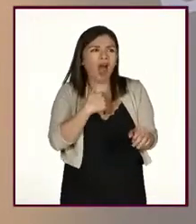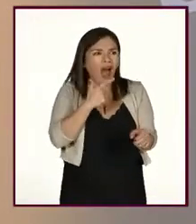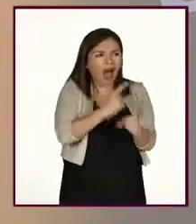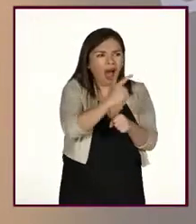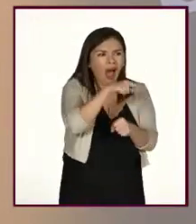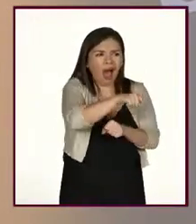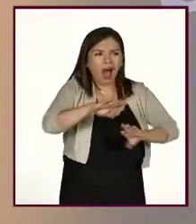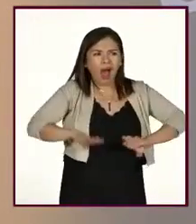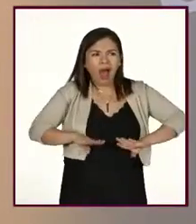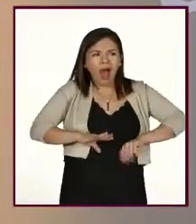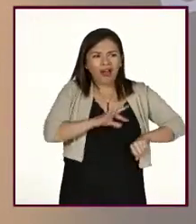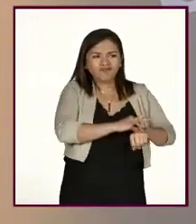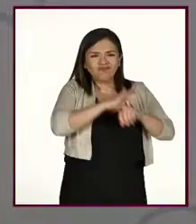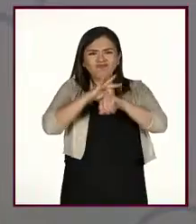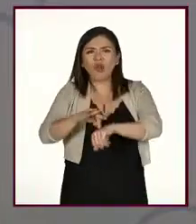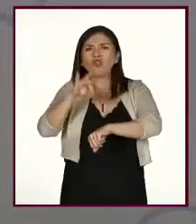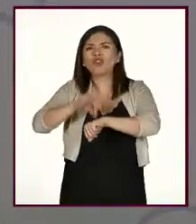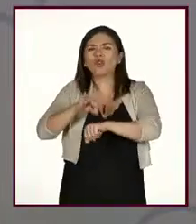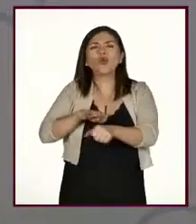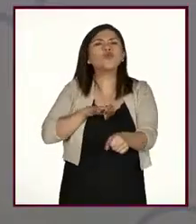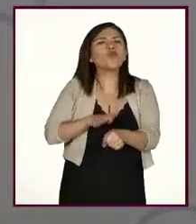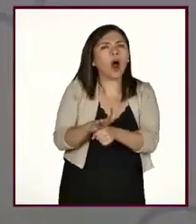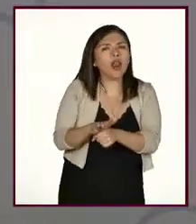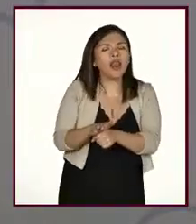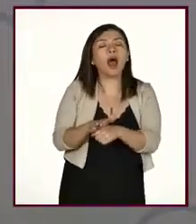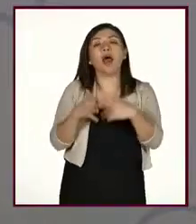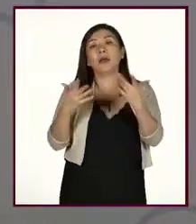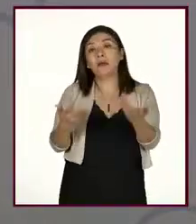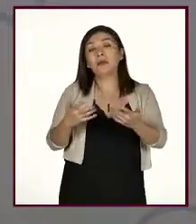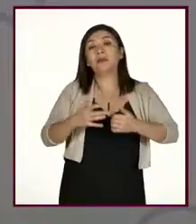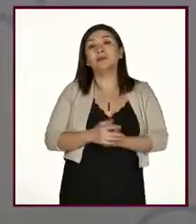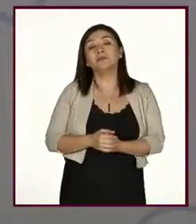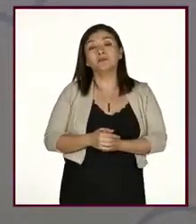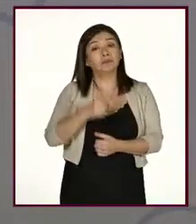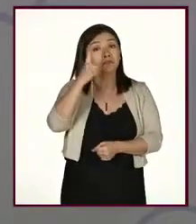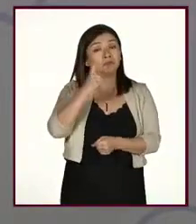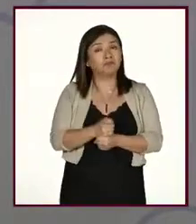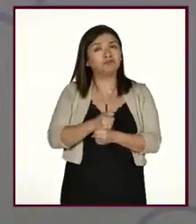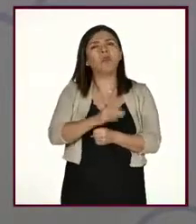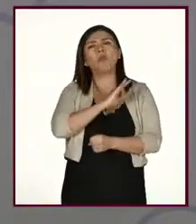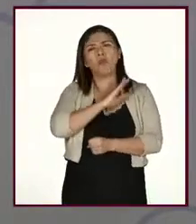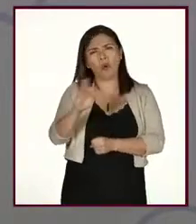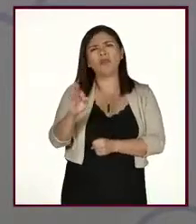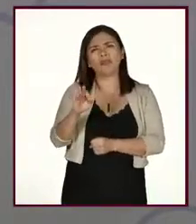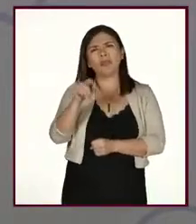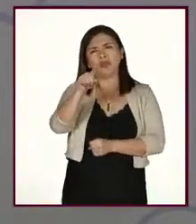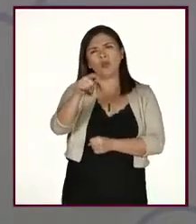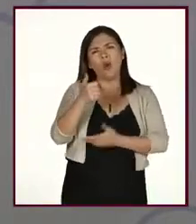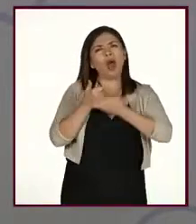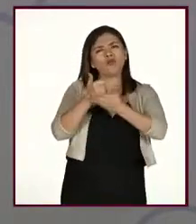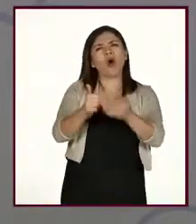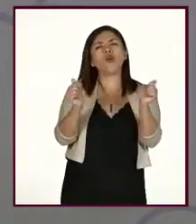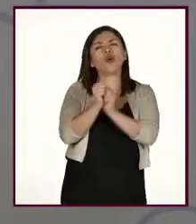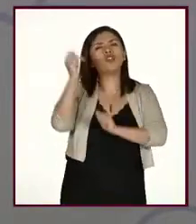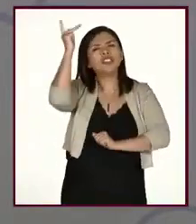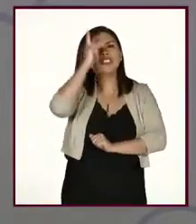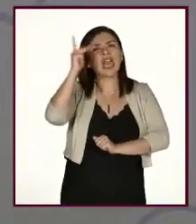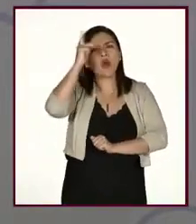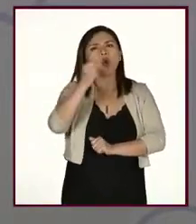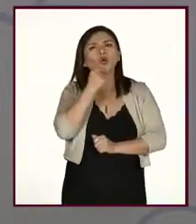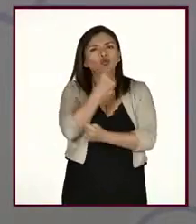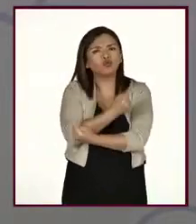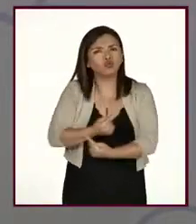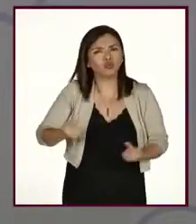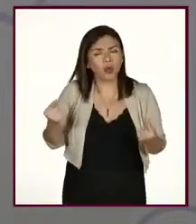esas características? Bueno, de primera instancia, pues nos pueden ayudar los psicólogos infantiles, ¿sí?